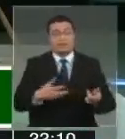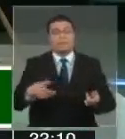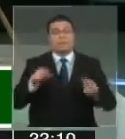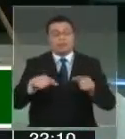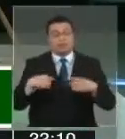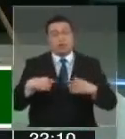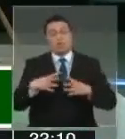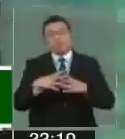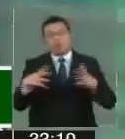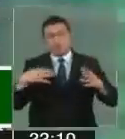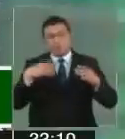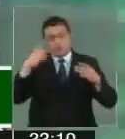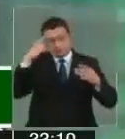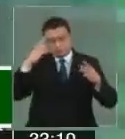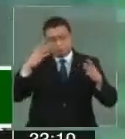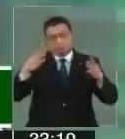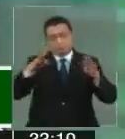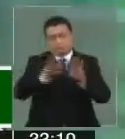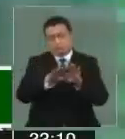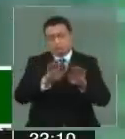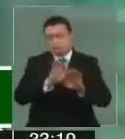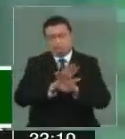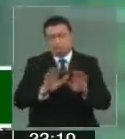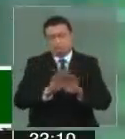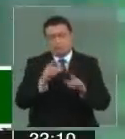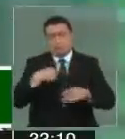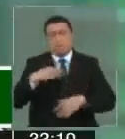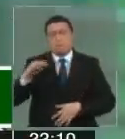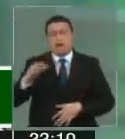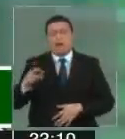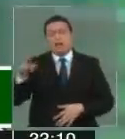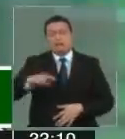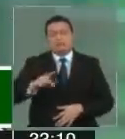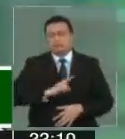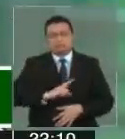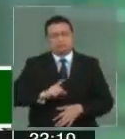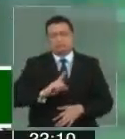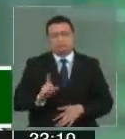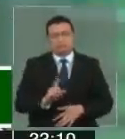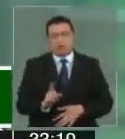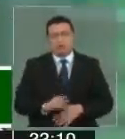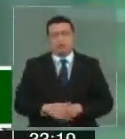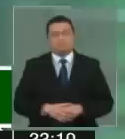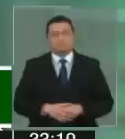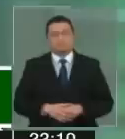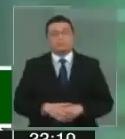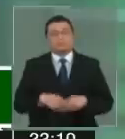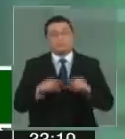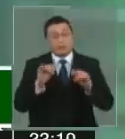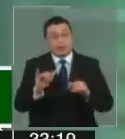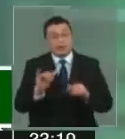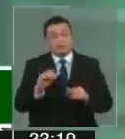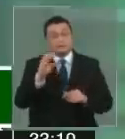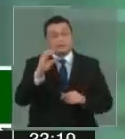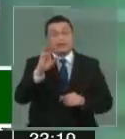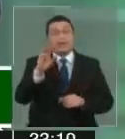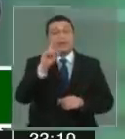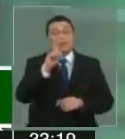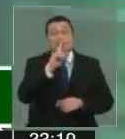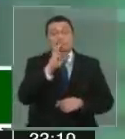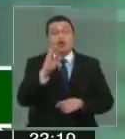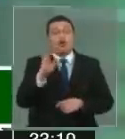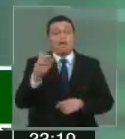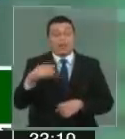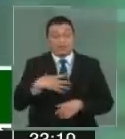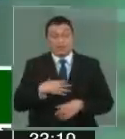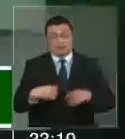estaba muy cerrada a la posibilidad todavía, digamos, de la maternidad. Y Cristóbal ya tenía 13